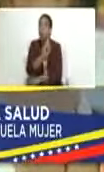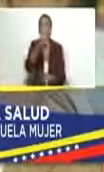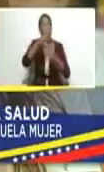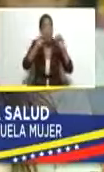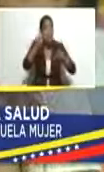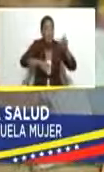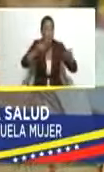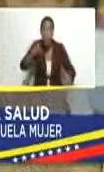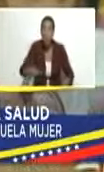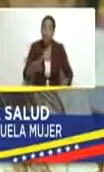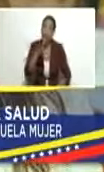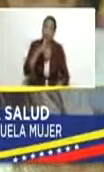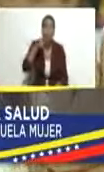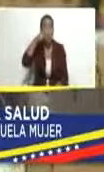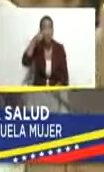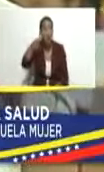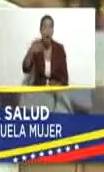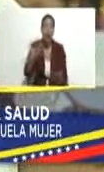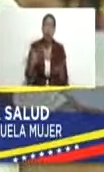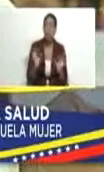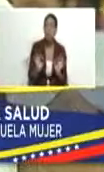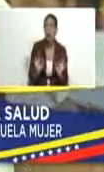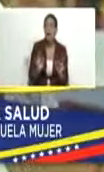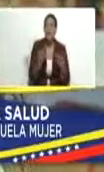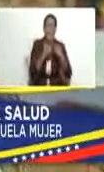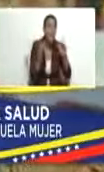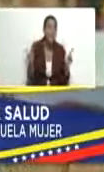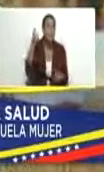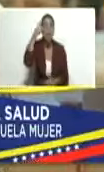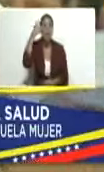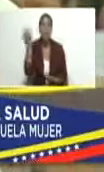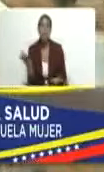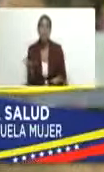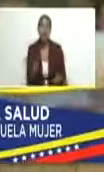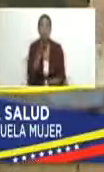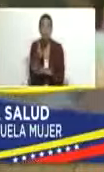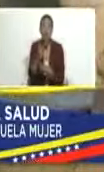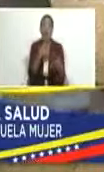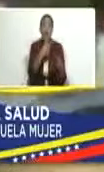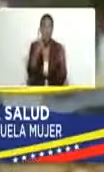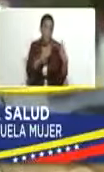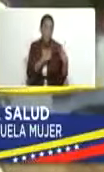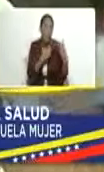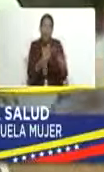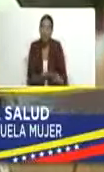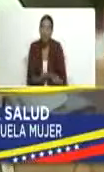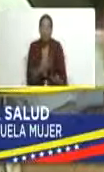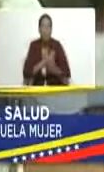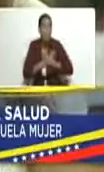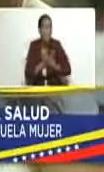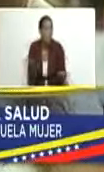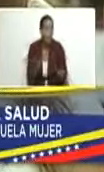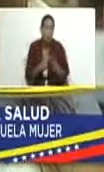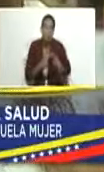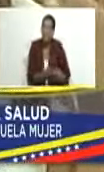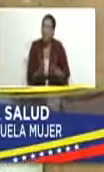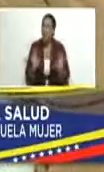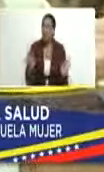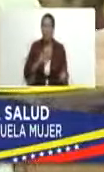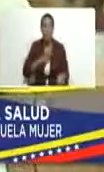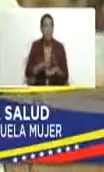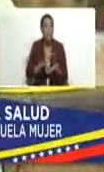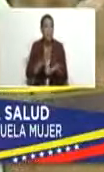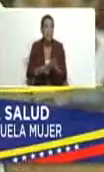personas que no tienen guardia, el personal de salud que no está de guardia en el hospital, son los que asisten a estas jornadas de manera voluntaria